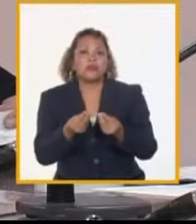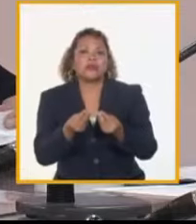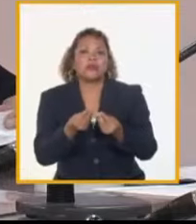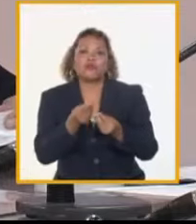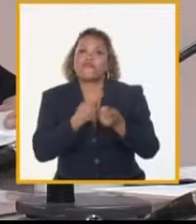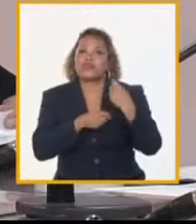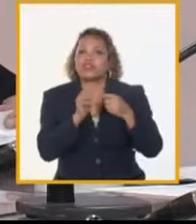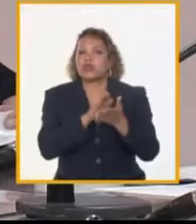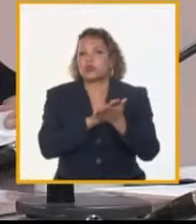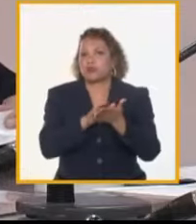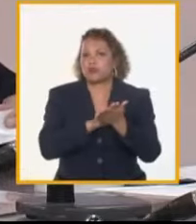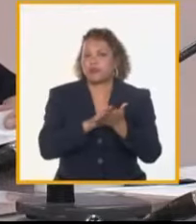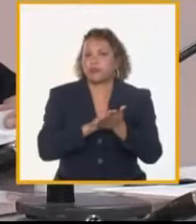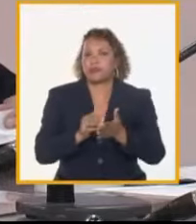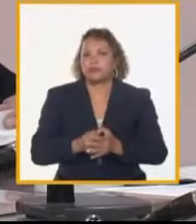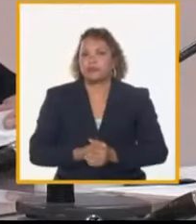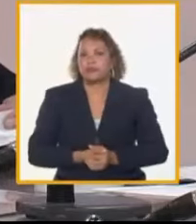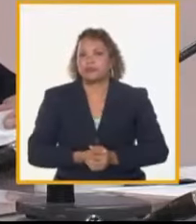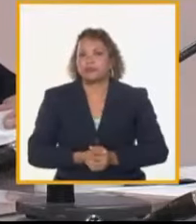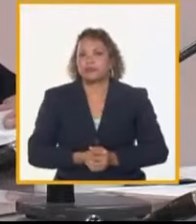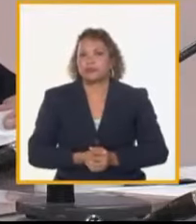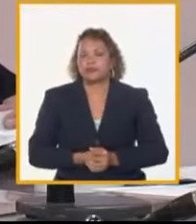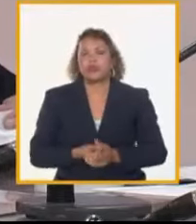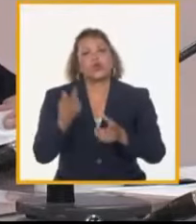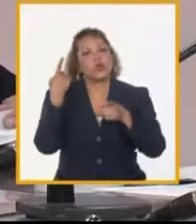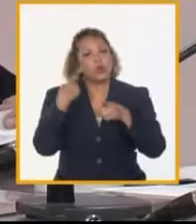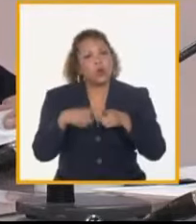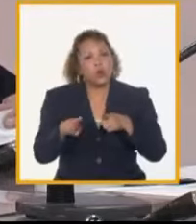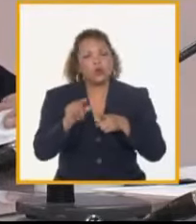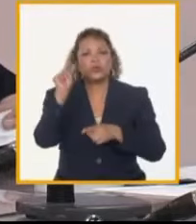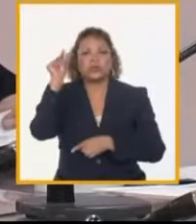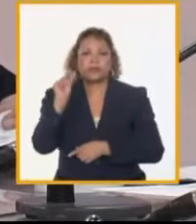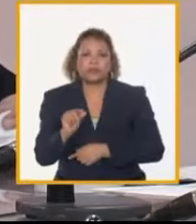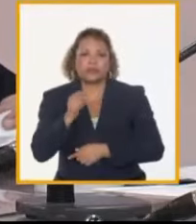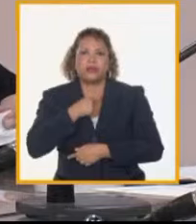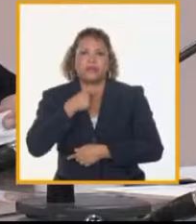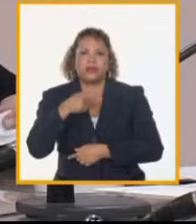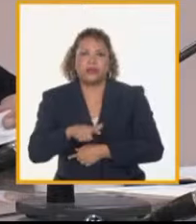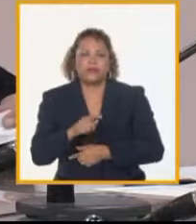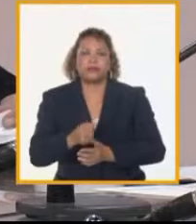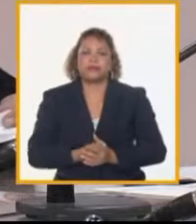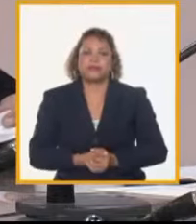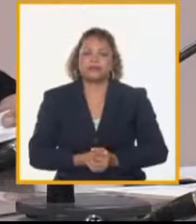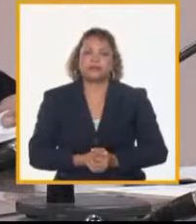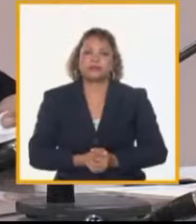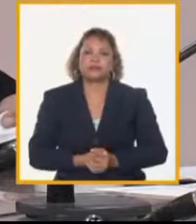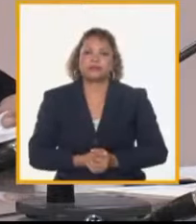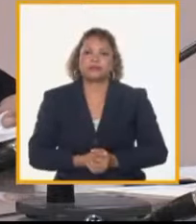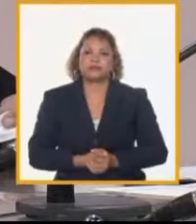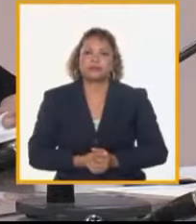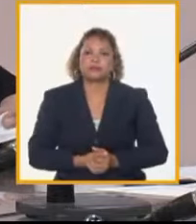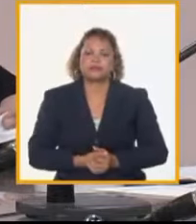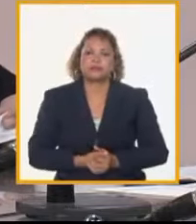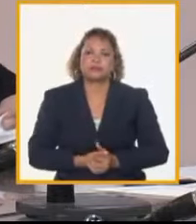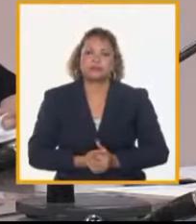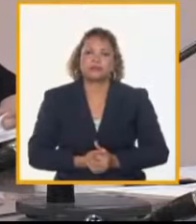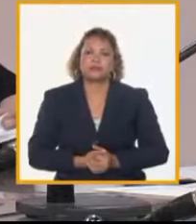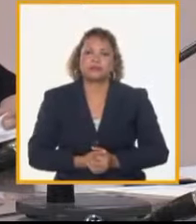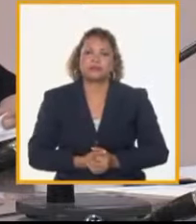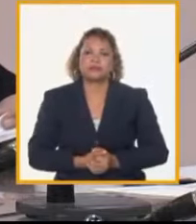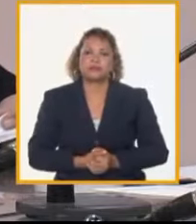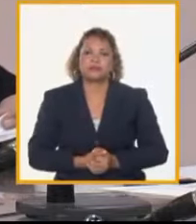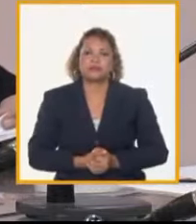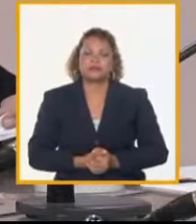vendió. Y hay otra persona que decía, hablaba de la PK y decía que se ha convertido en